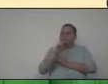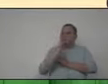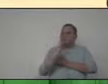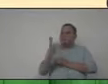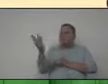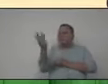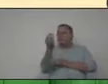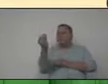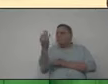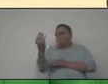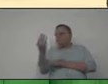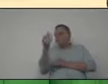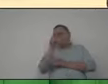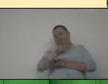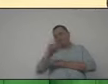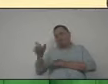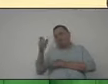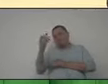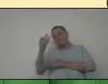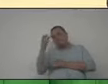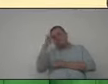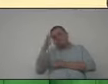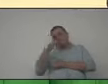equipo de